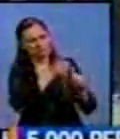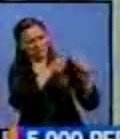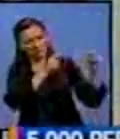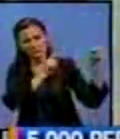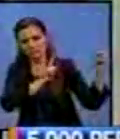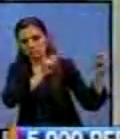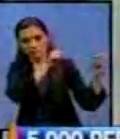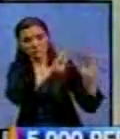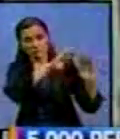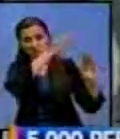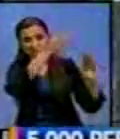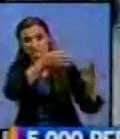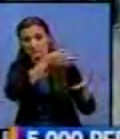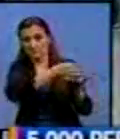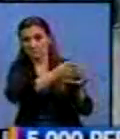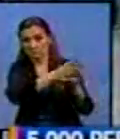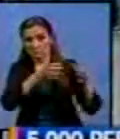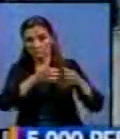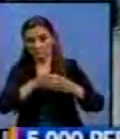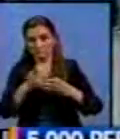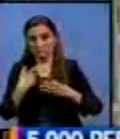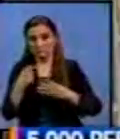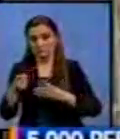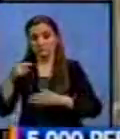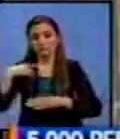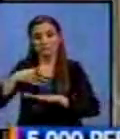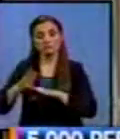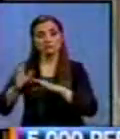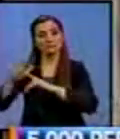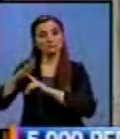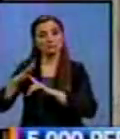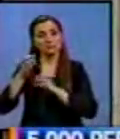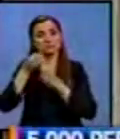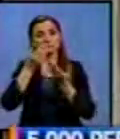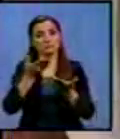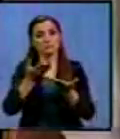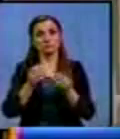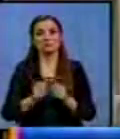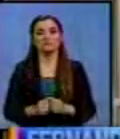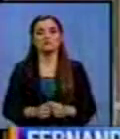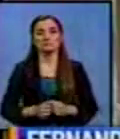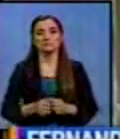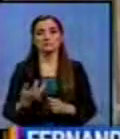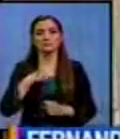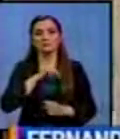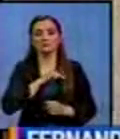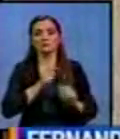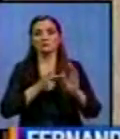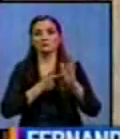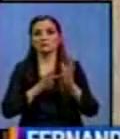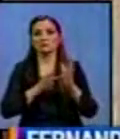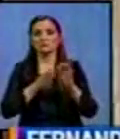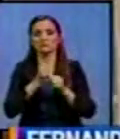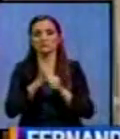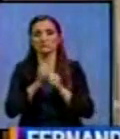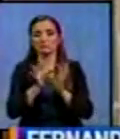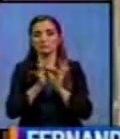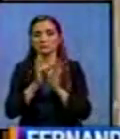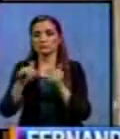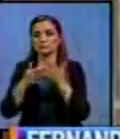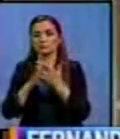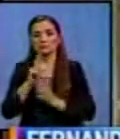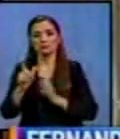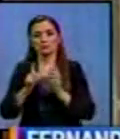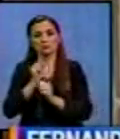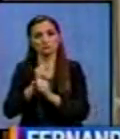la Plaza El Salto se desarrolló la feria informativa. Nosotros le hemos puesto la minga por el volcán Cotopaxi.